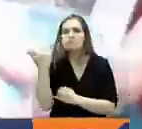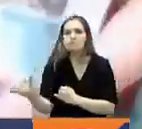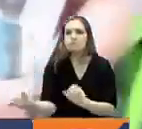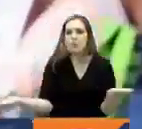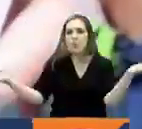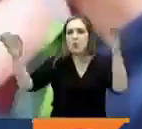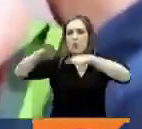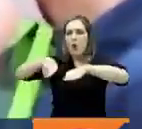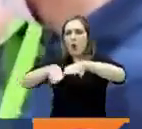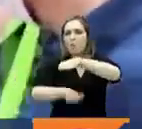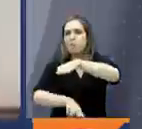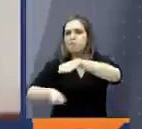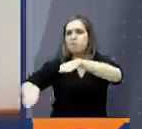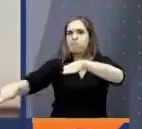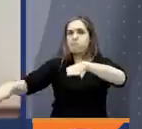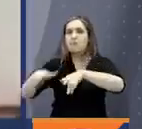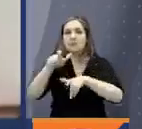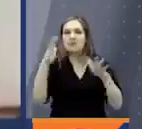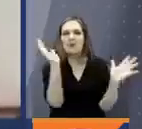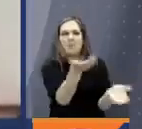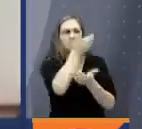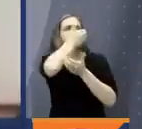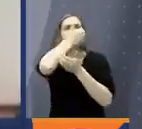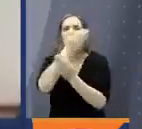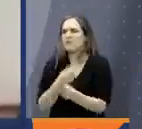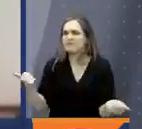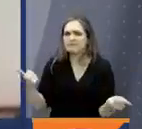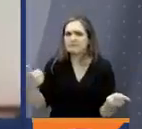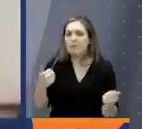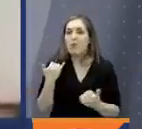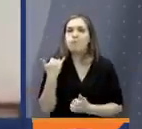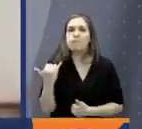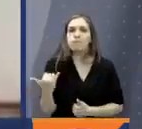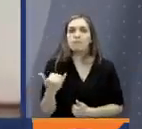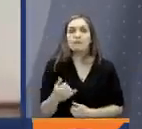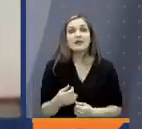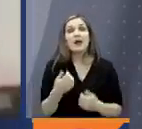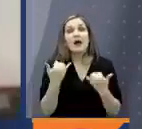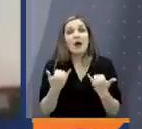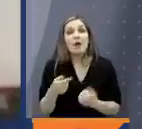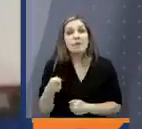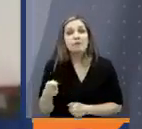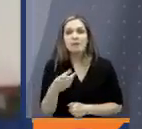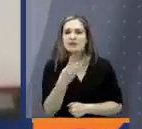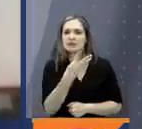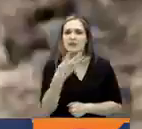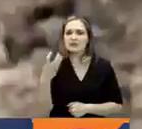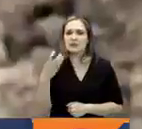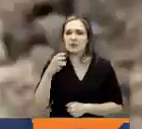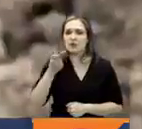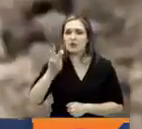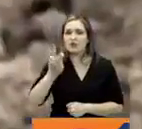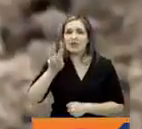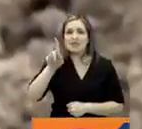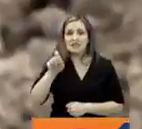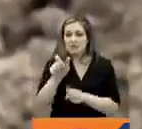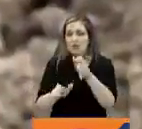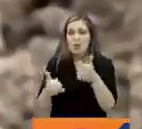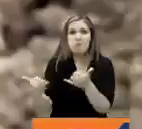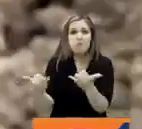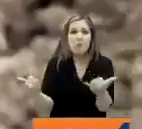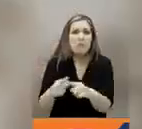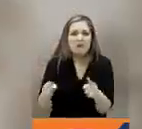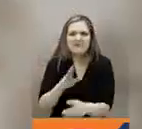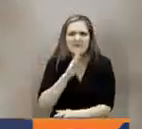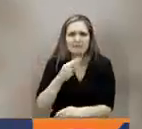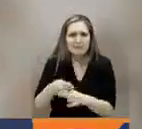víctimas de desaparición forzada tenemos trescientos ochenta y seis cuerpos que se encuentran enterrados como no identificados según el reporte del